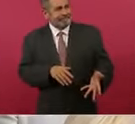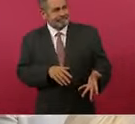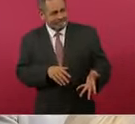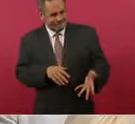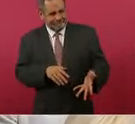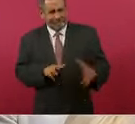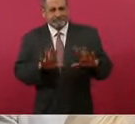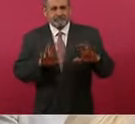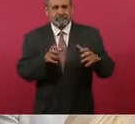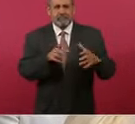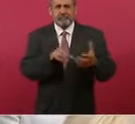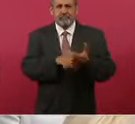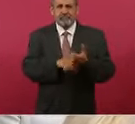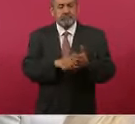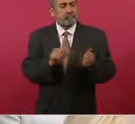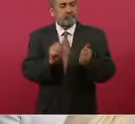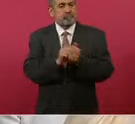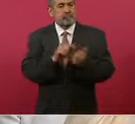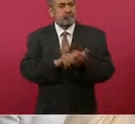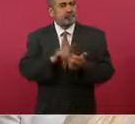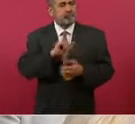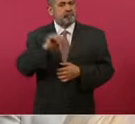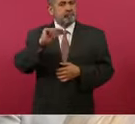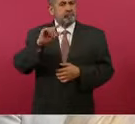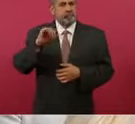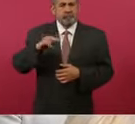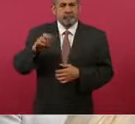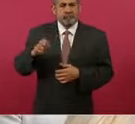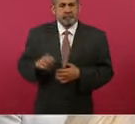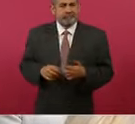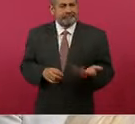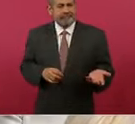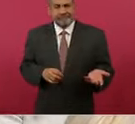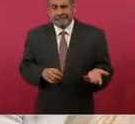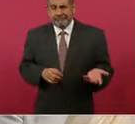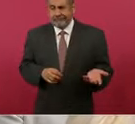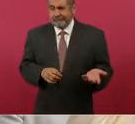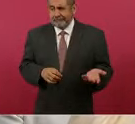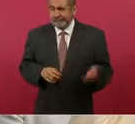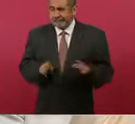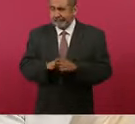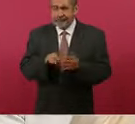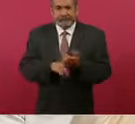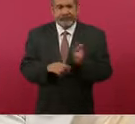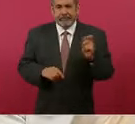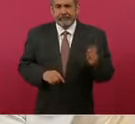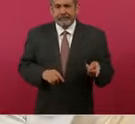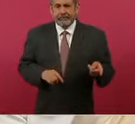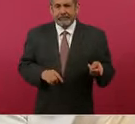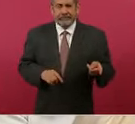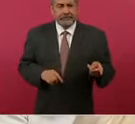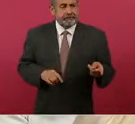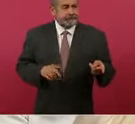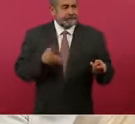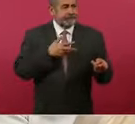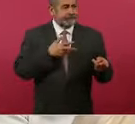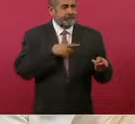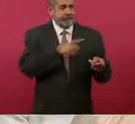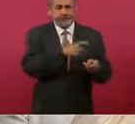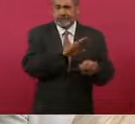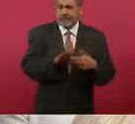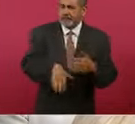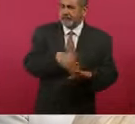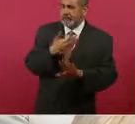de esta estructura fuerte de los altos niveles del INE. Bueno, pues ya tiene por el otro lado el despacho que está en contra